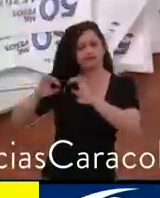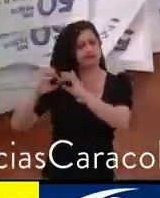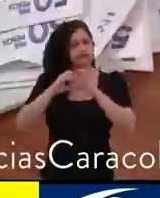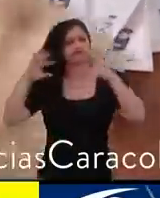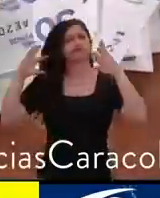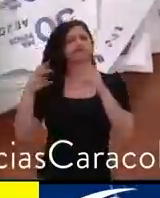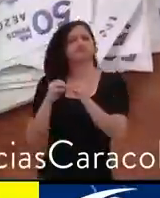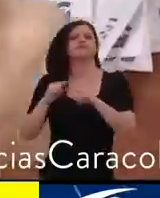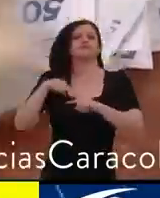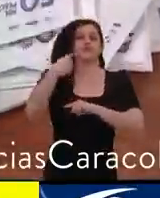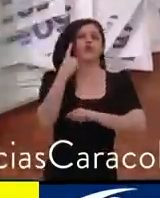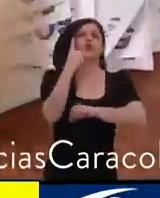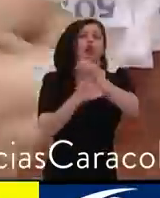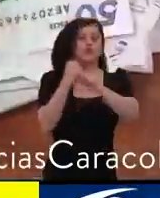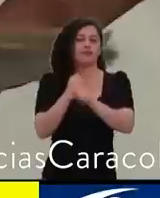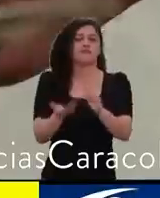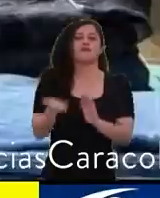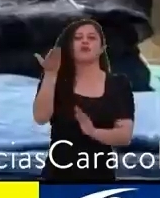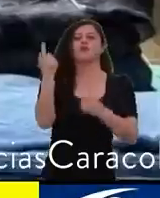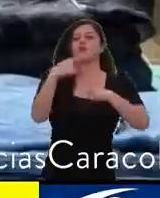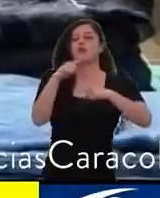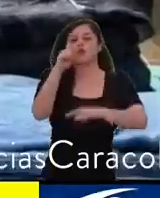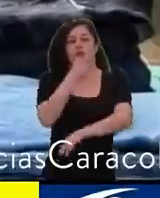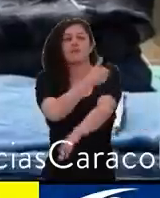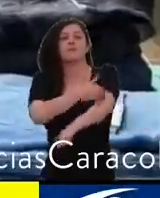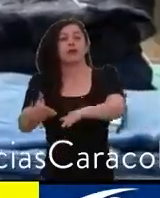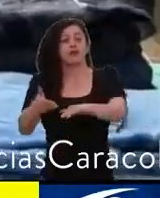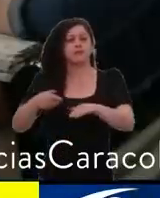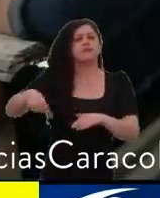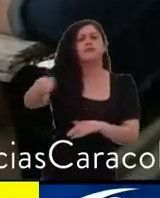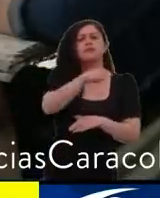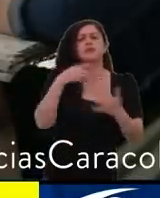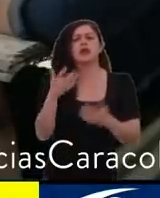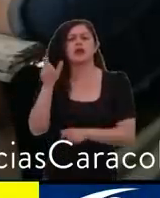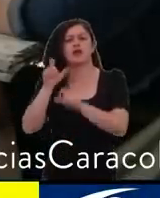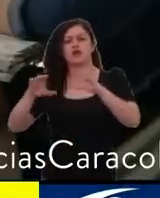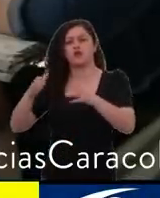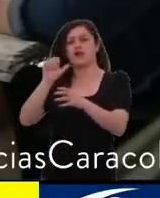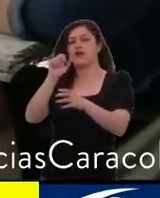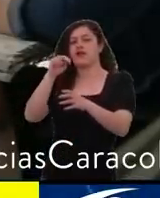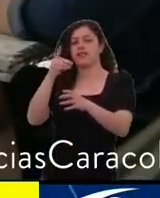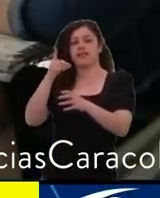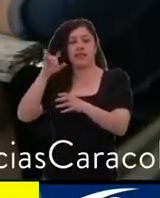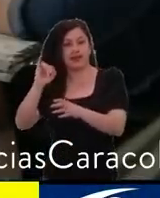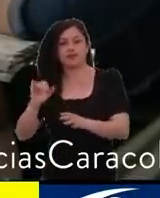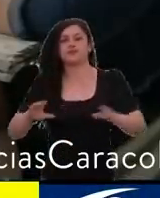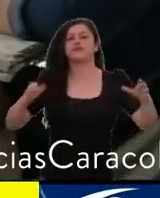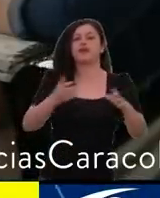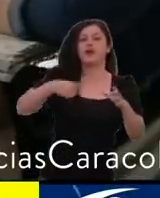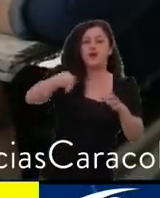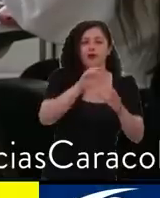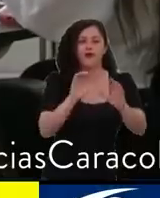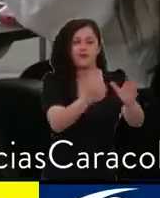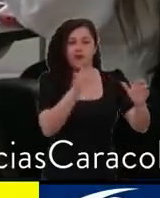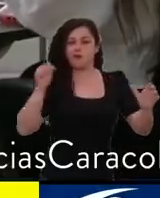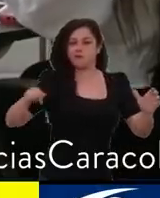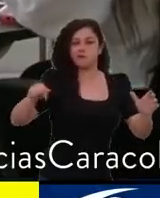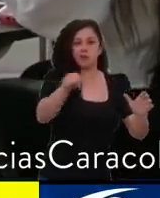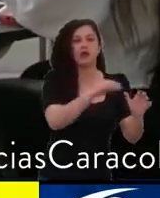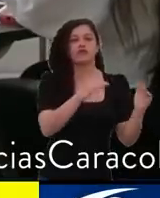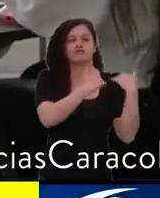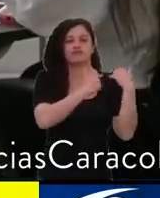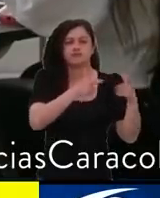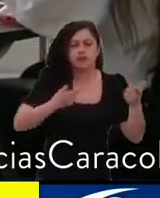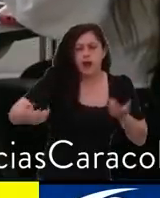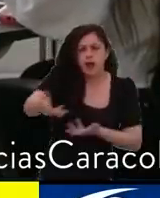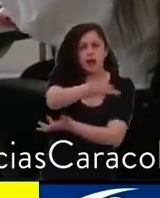sectores empresariales, como por ejemplo la ANDI, FENALCO, la Sociedad de Agricultores de Colombia, entre otros. Recordemos que hoy en día el